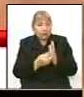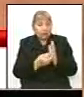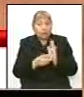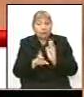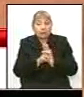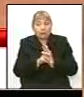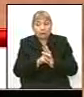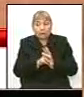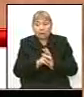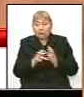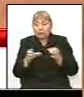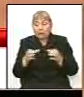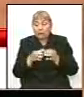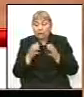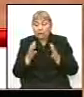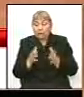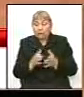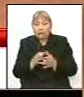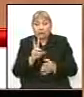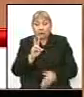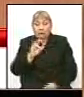congresista